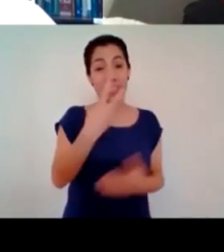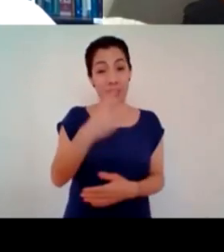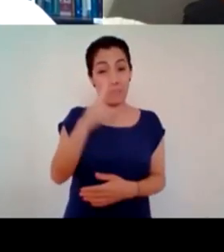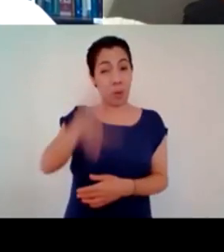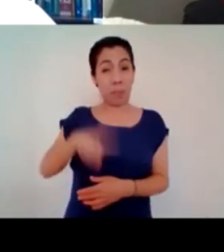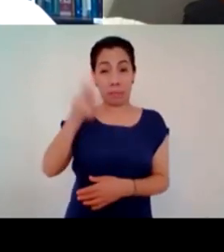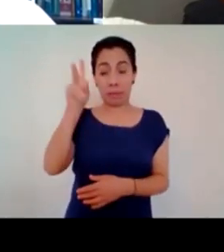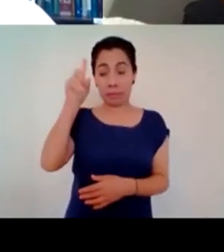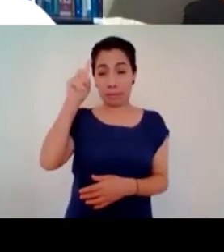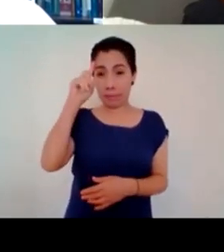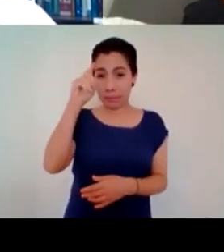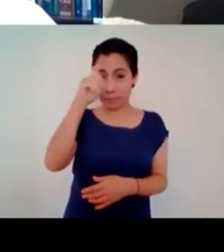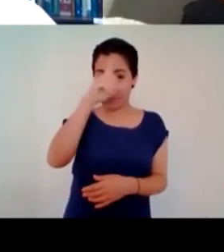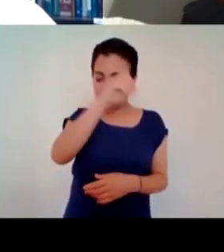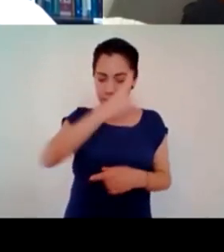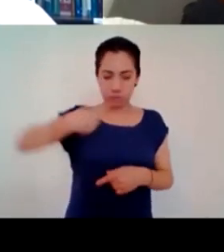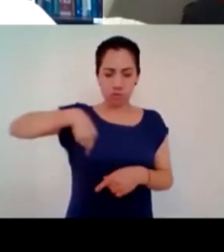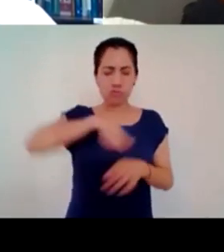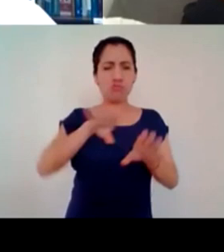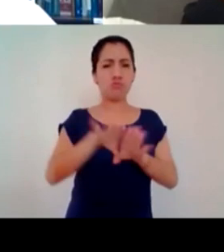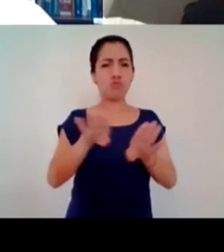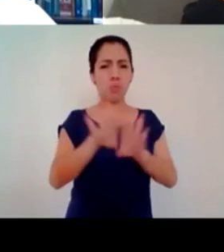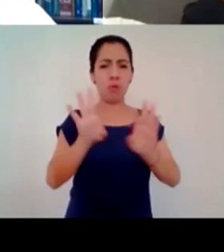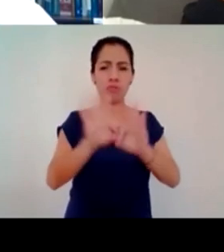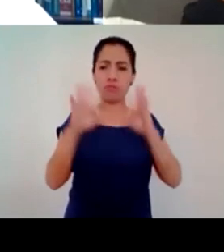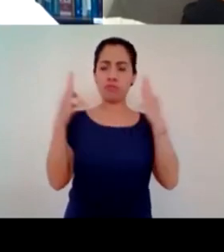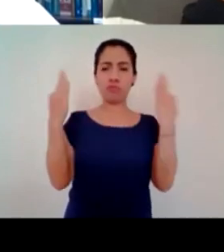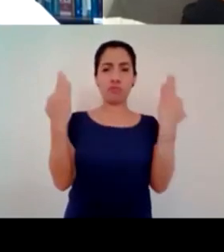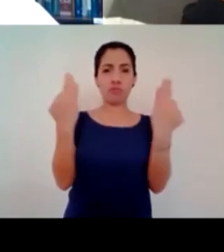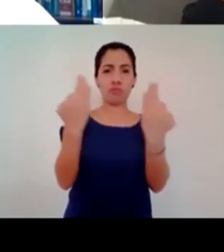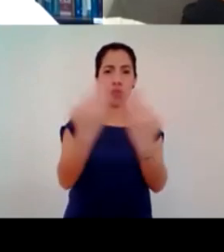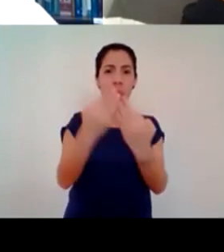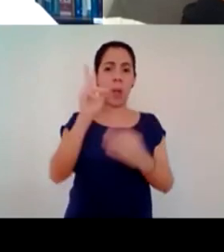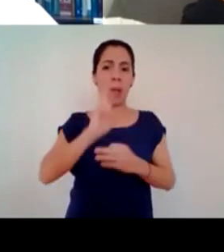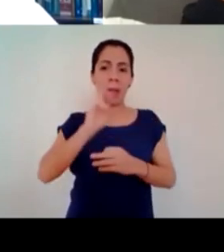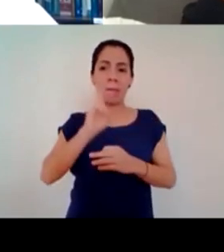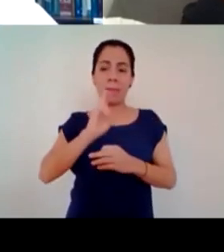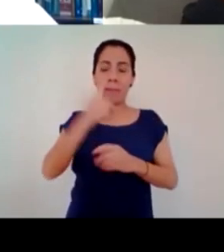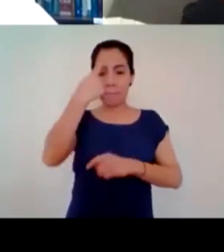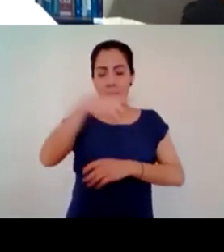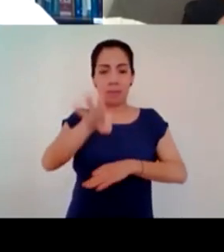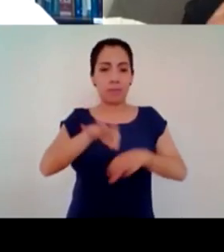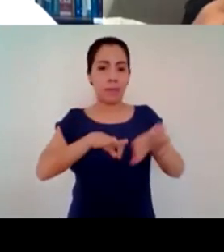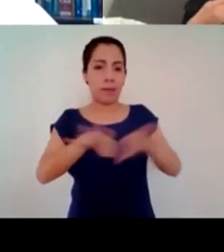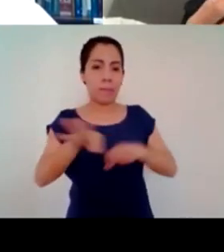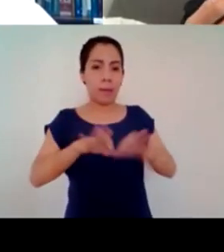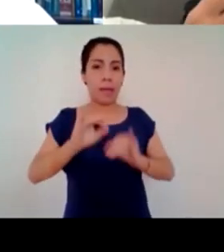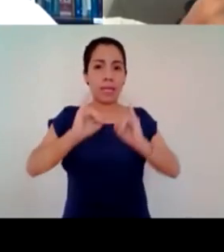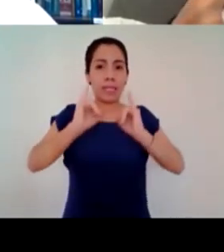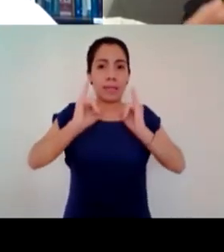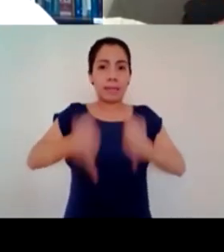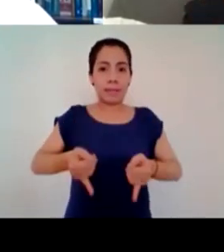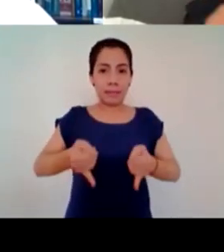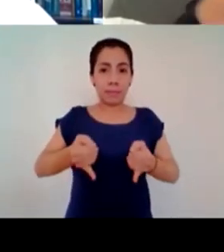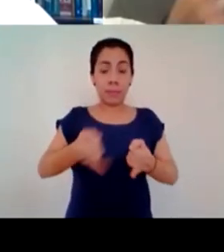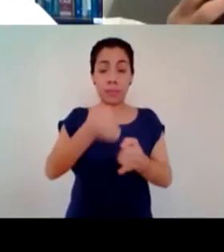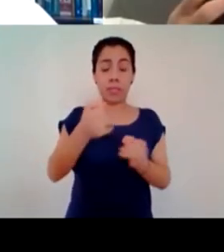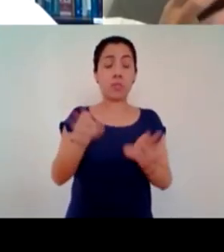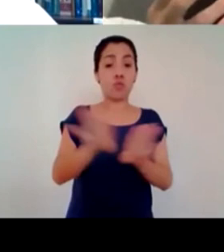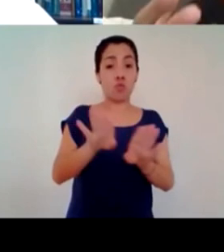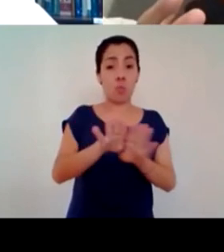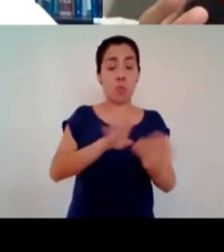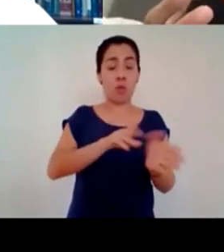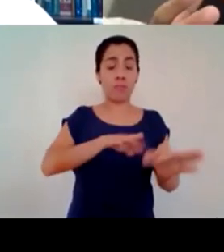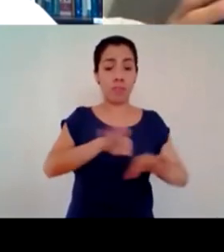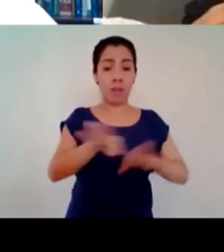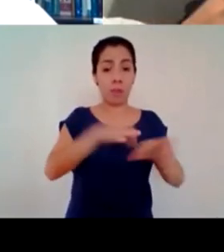el modelo independiente, incluyendo el trabajo de adicciones, donde de alguna manera fortalecemos